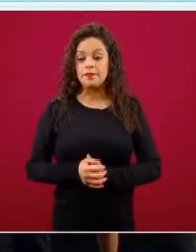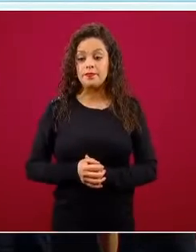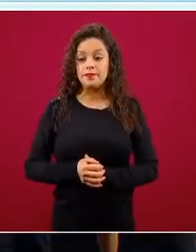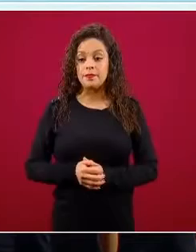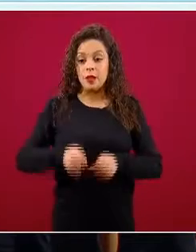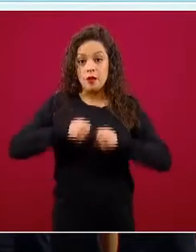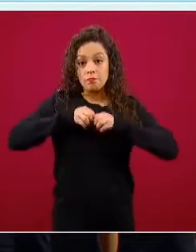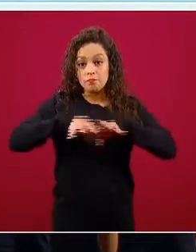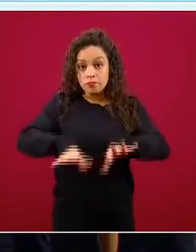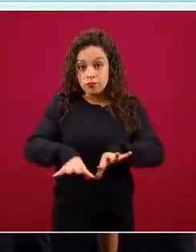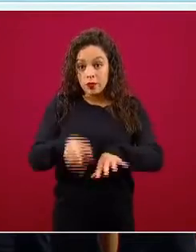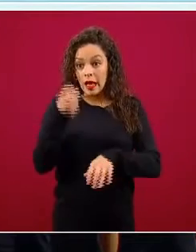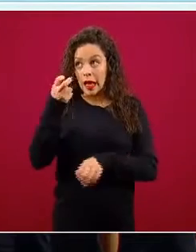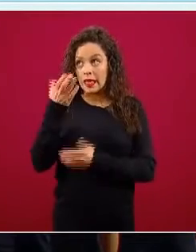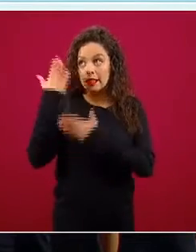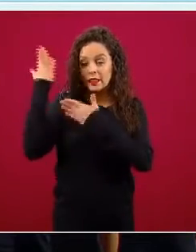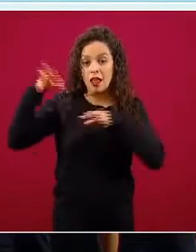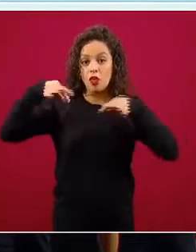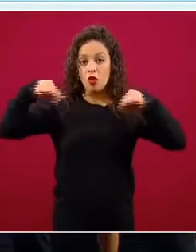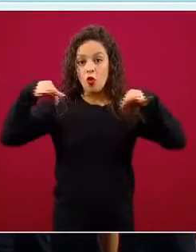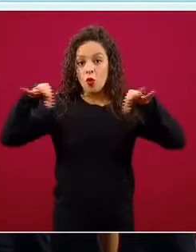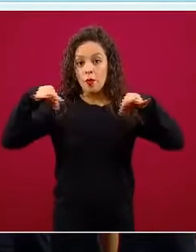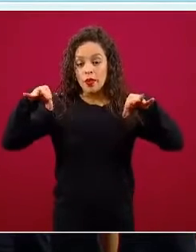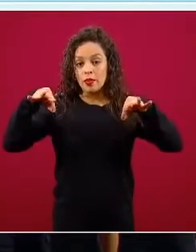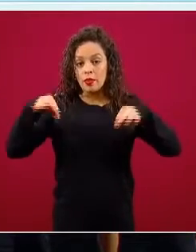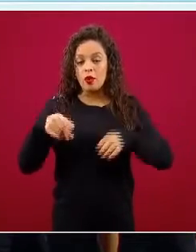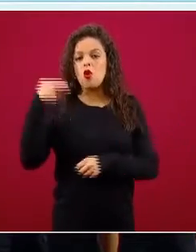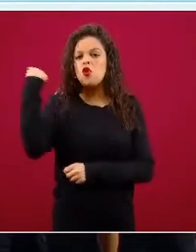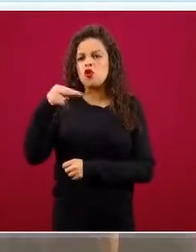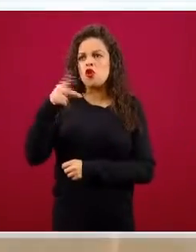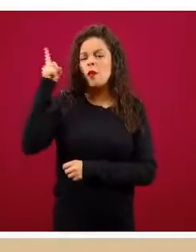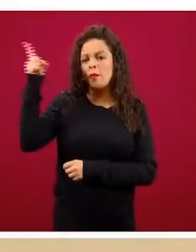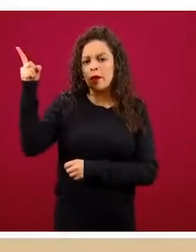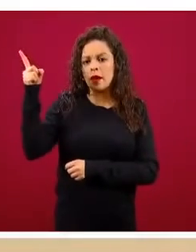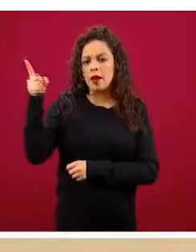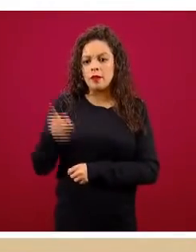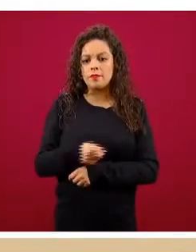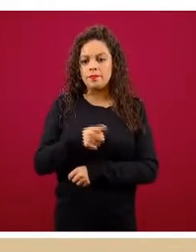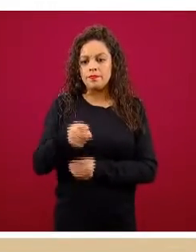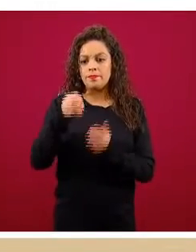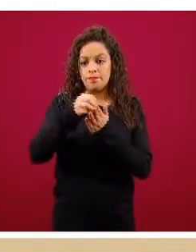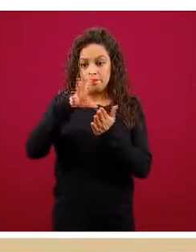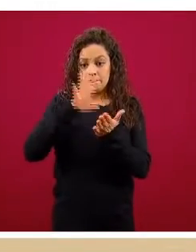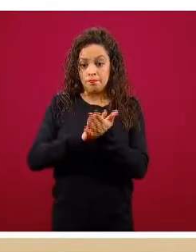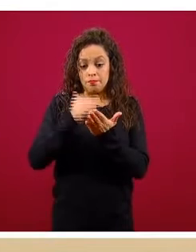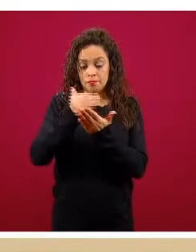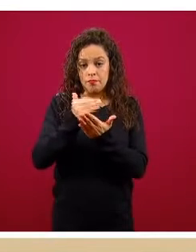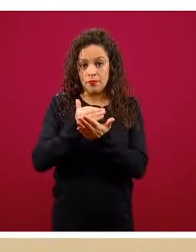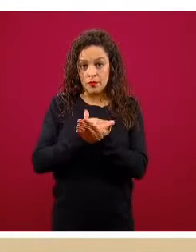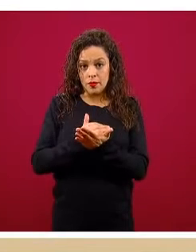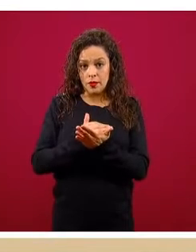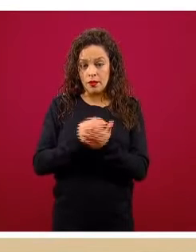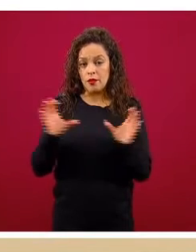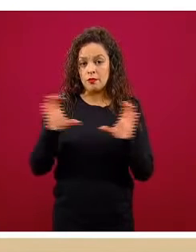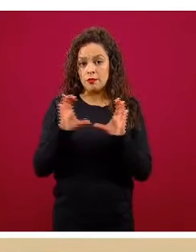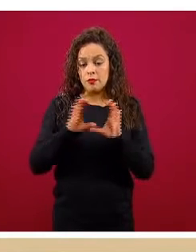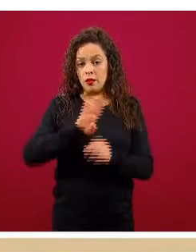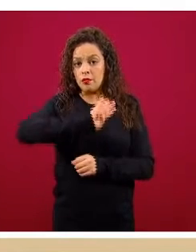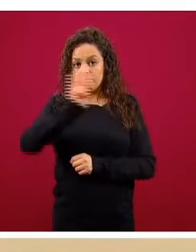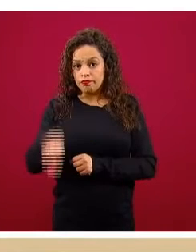se publicó este documento que se llama Correcto llenado del certificado de defunción, muertes por